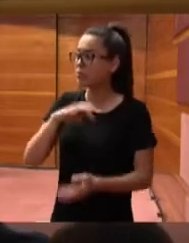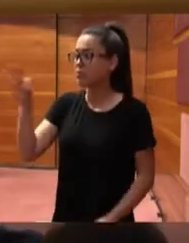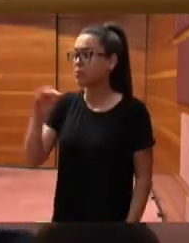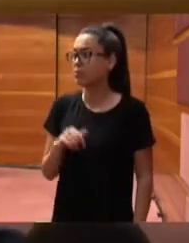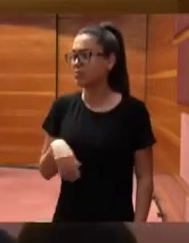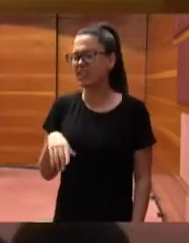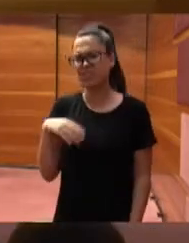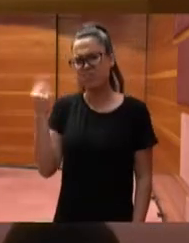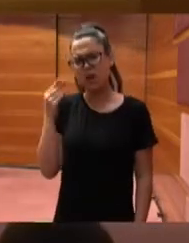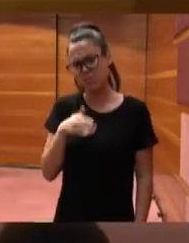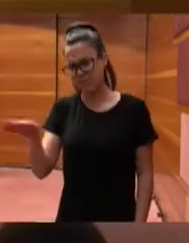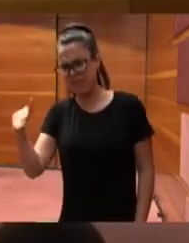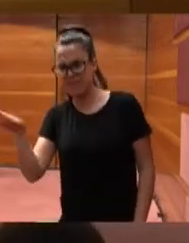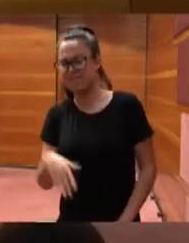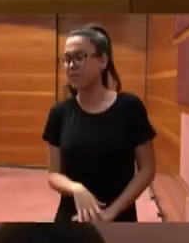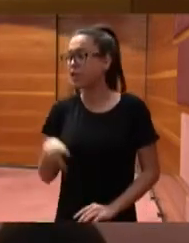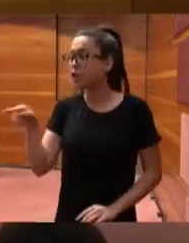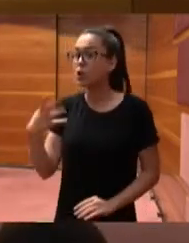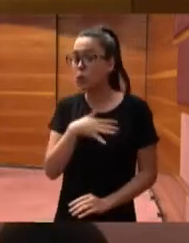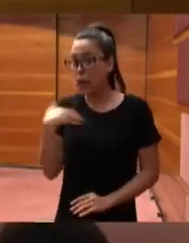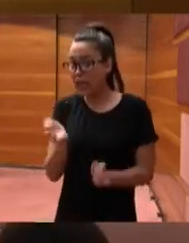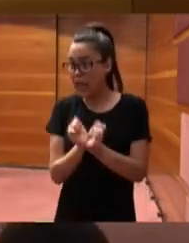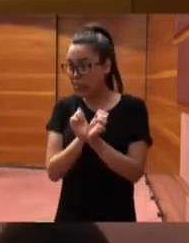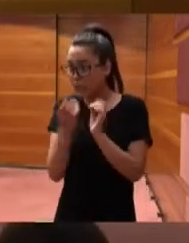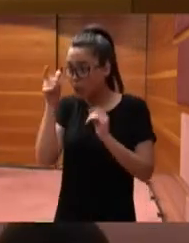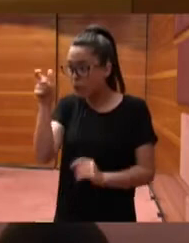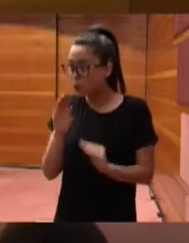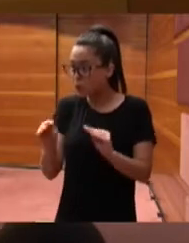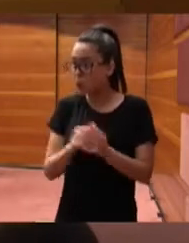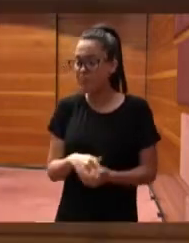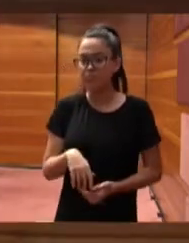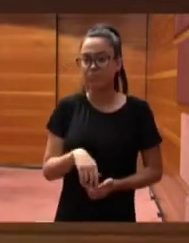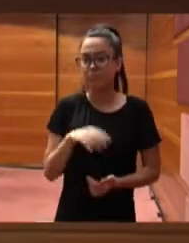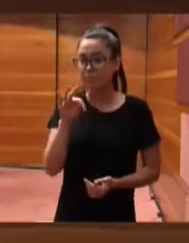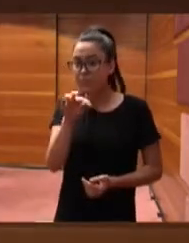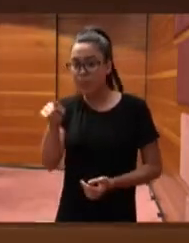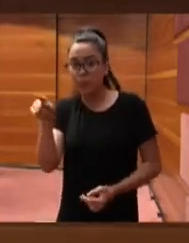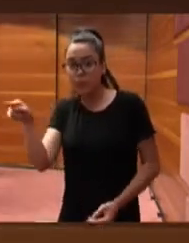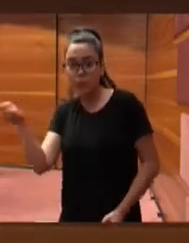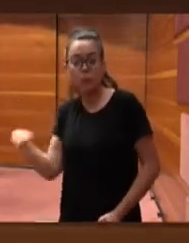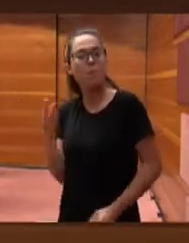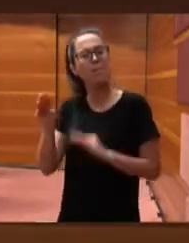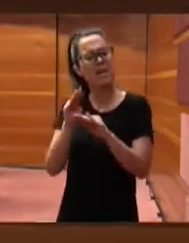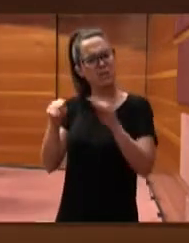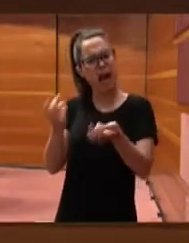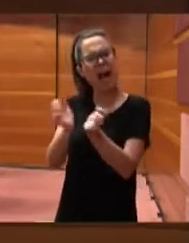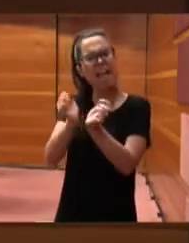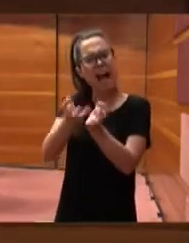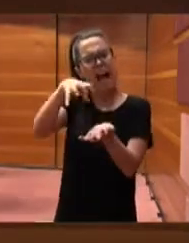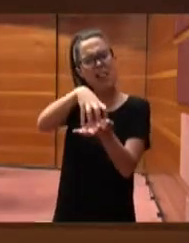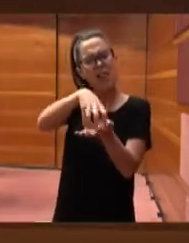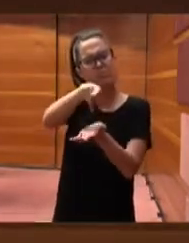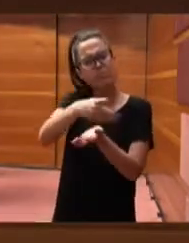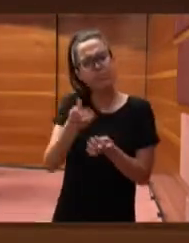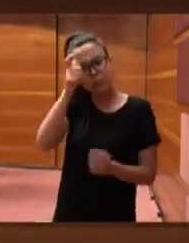Pongo más allá, ¿no? ¿Y tú quieres una cárcel en tu pueblo? Pongo más allá, ¿no? ¿Tú quieres una cárcel en tu pueblo? Vale, hay